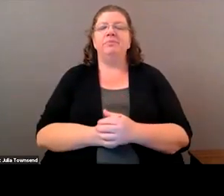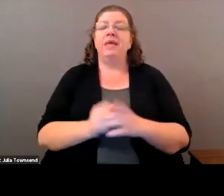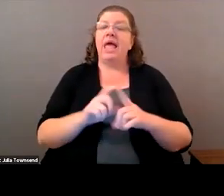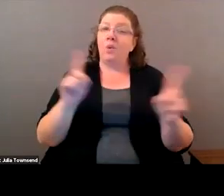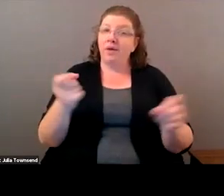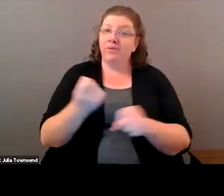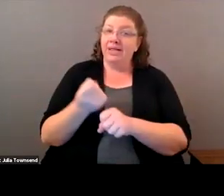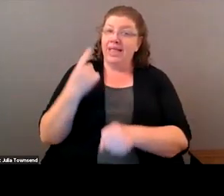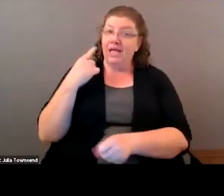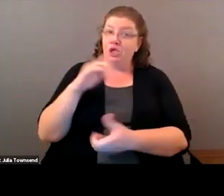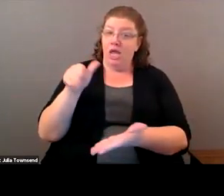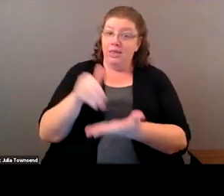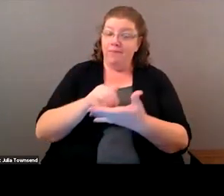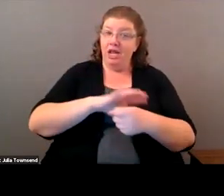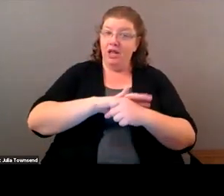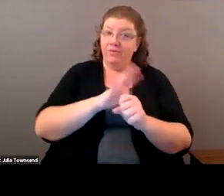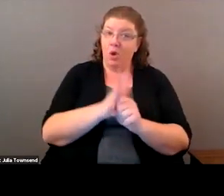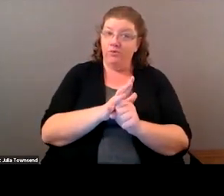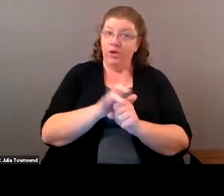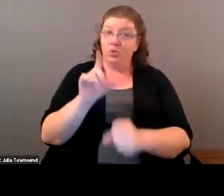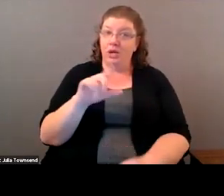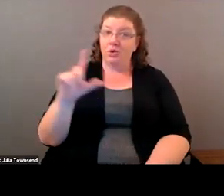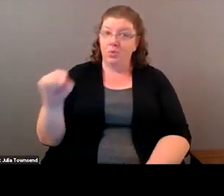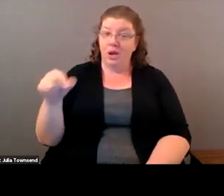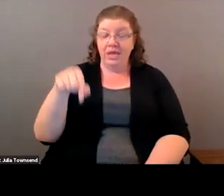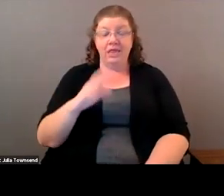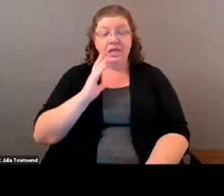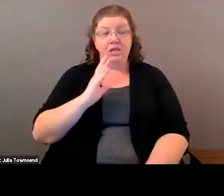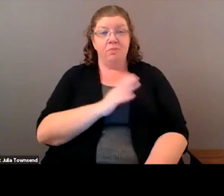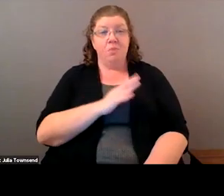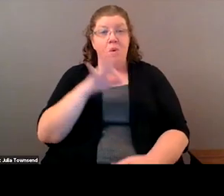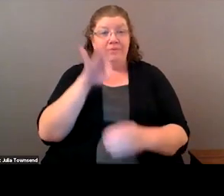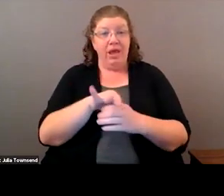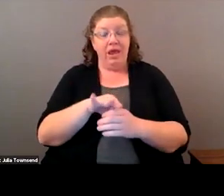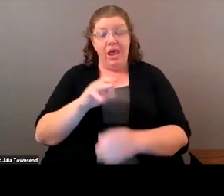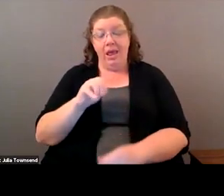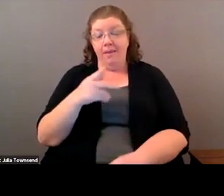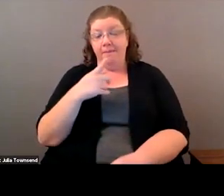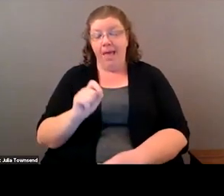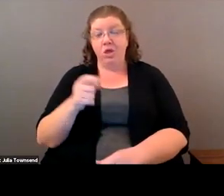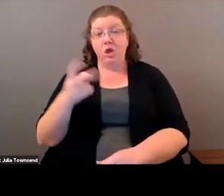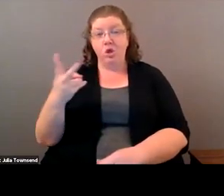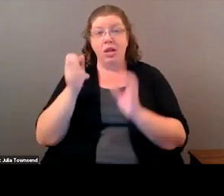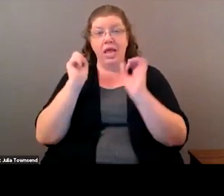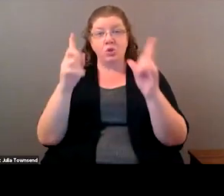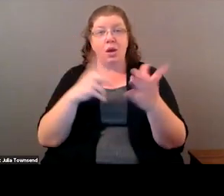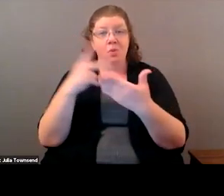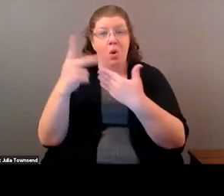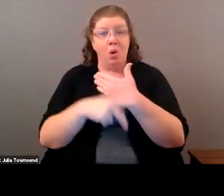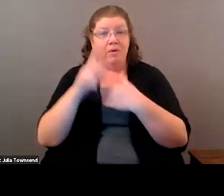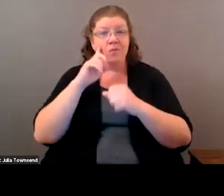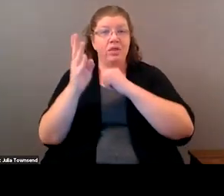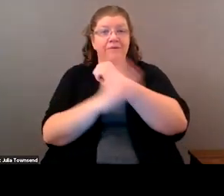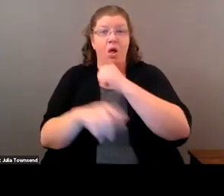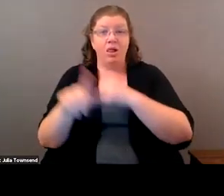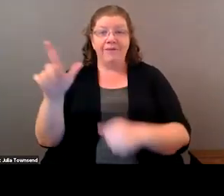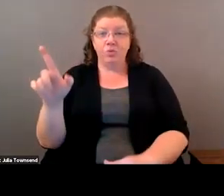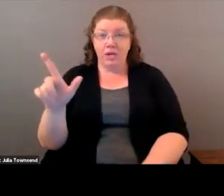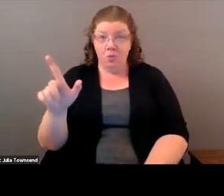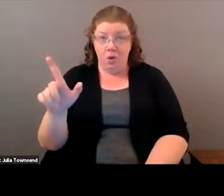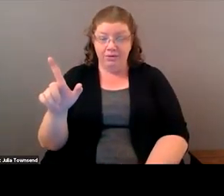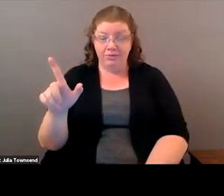de mis antecedentes de ser bilingüe sin embargo en año pasado este consejo